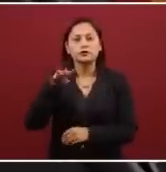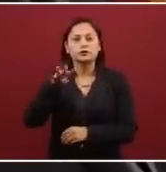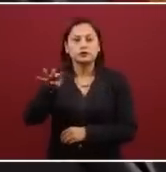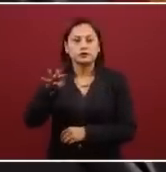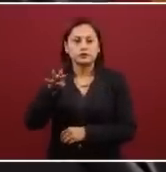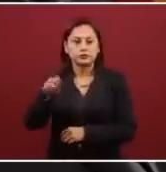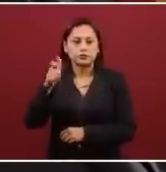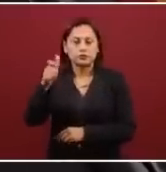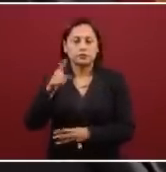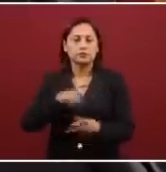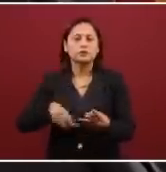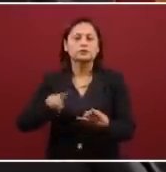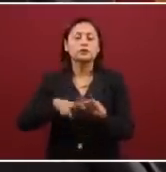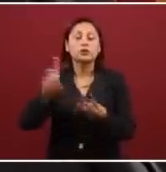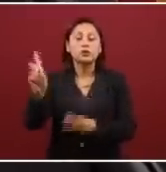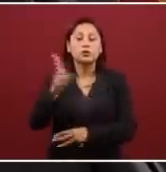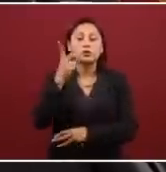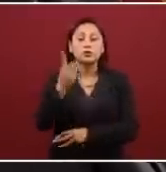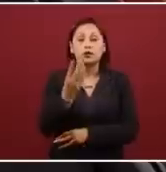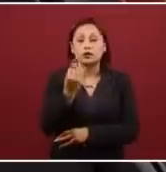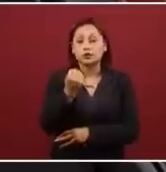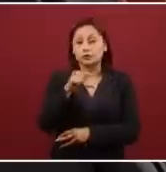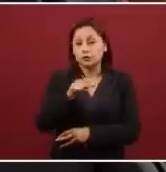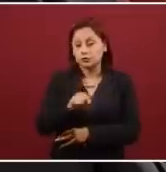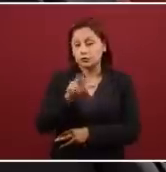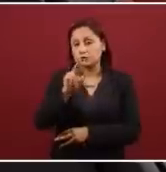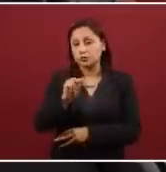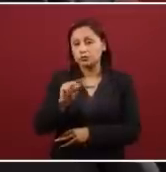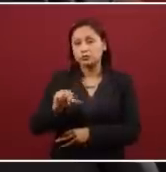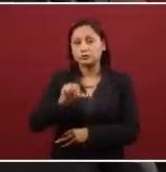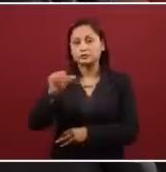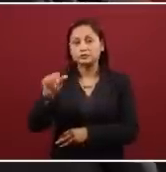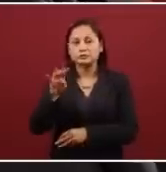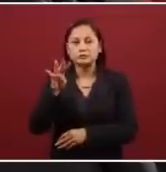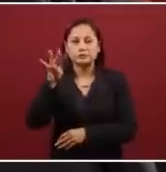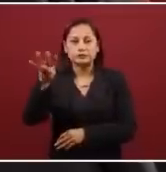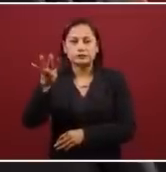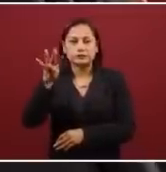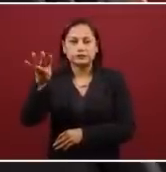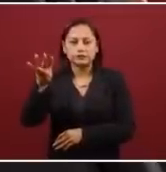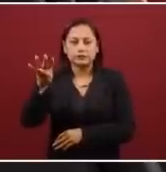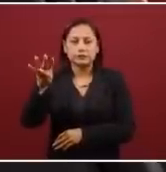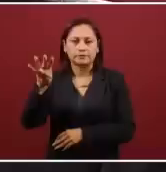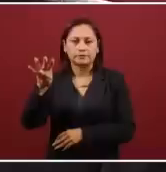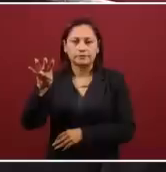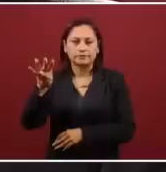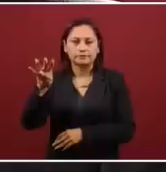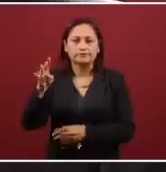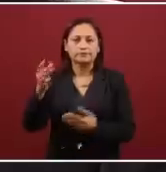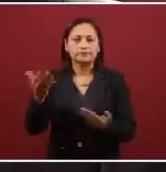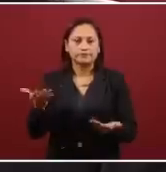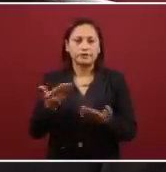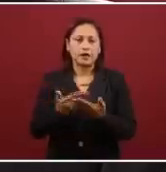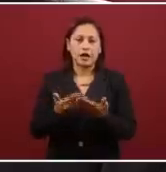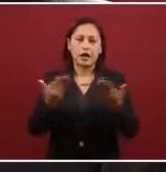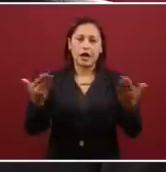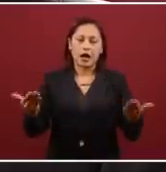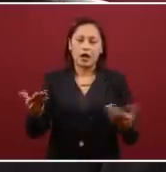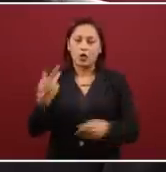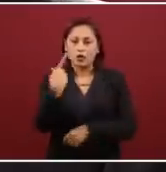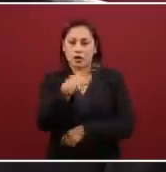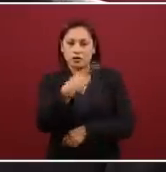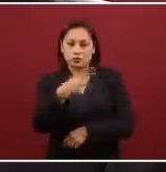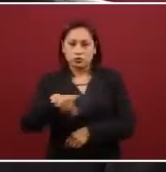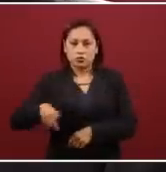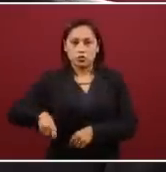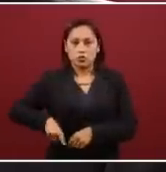dólar de 9.80 a 19, y su gobierno, pues, aunque sé que voy a recibir críticas porque van a